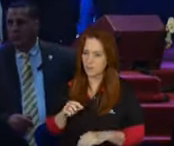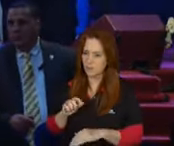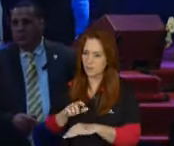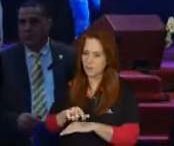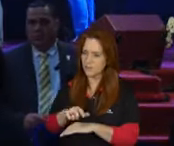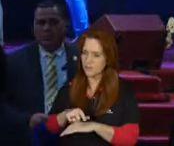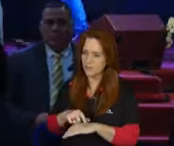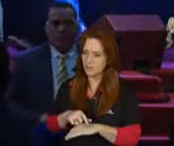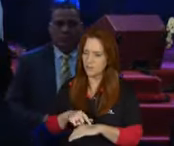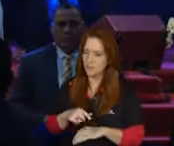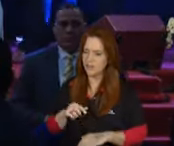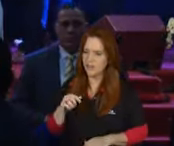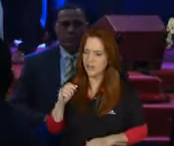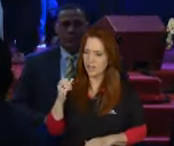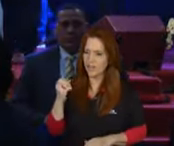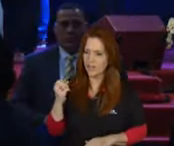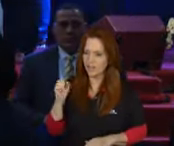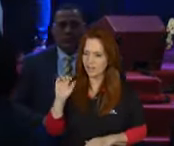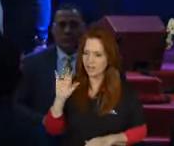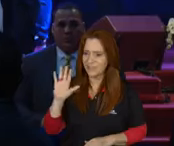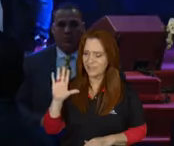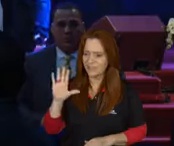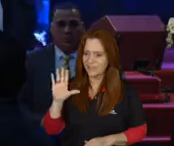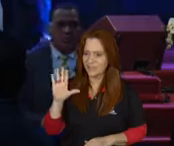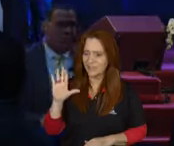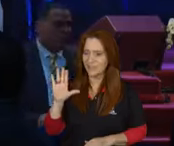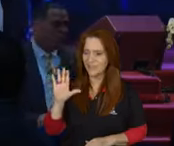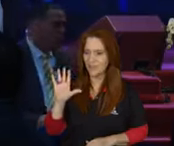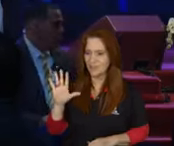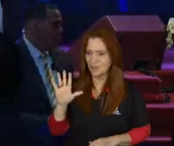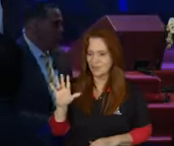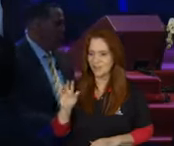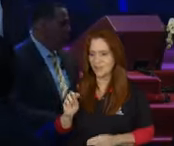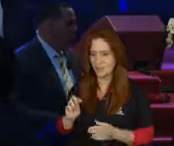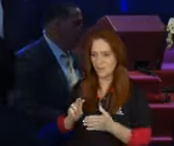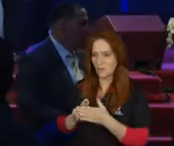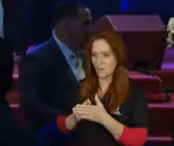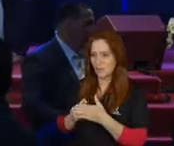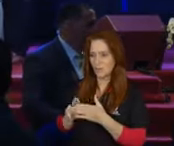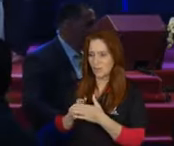Cinco meses. Va a ser mamá Isabelita.